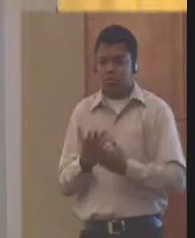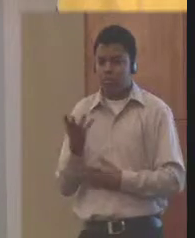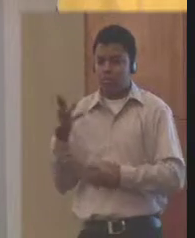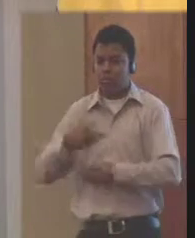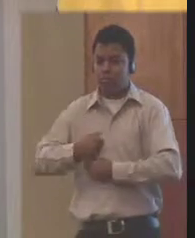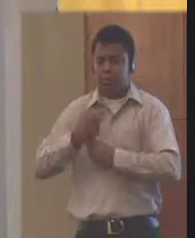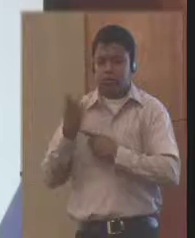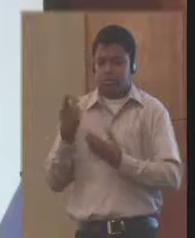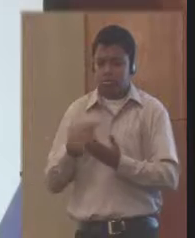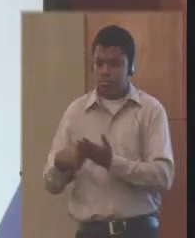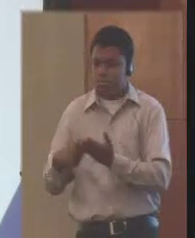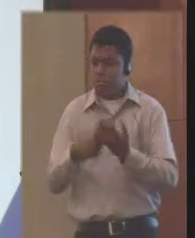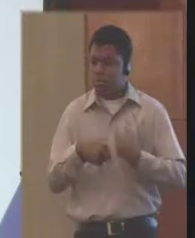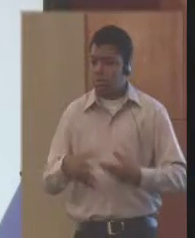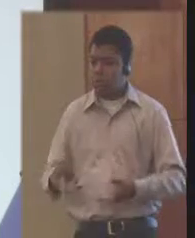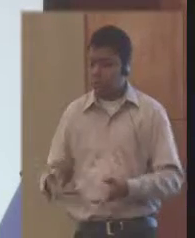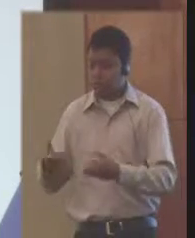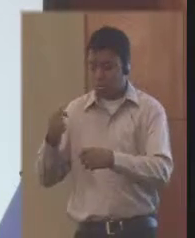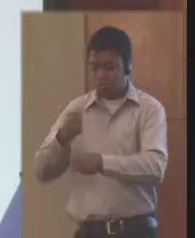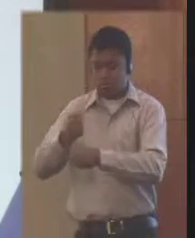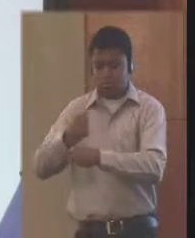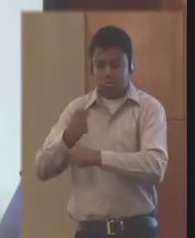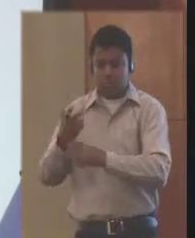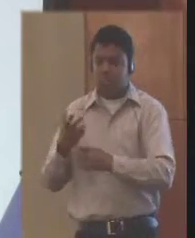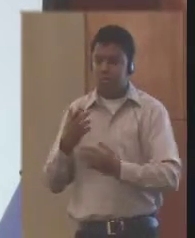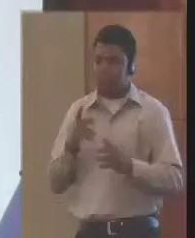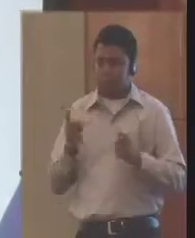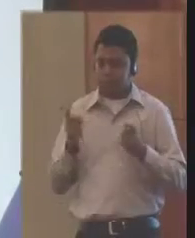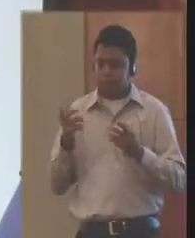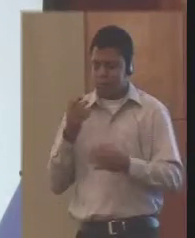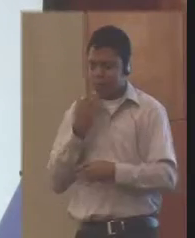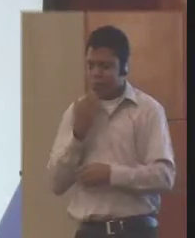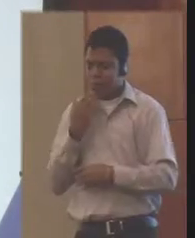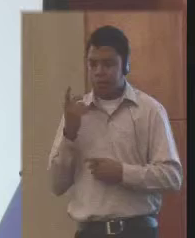la continuidad de los negocios en estos sectores críticos.